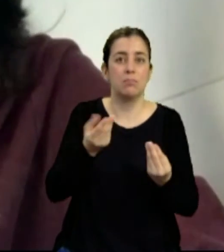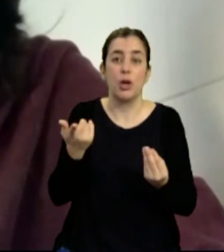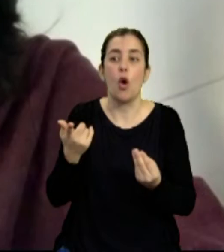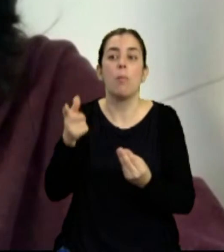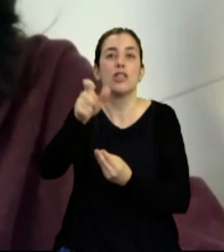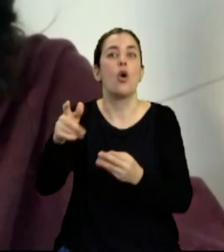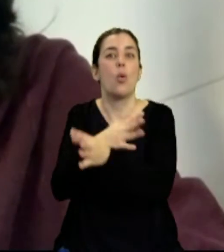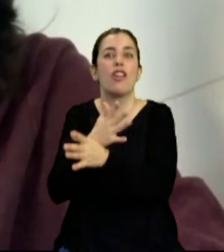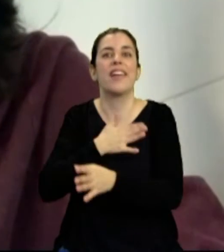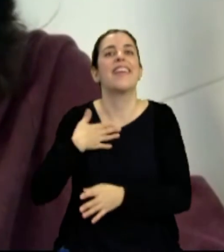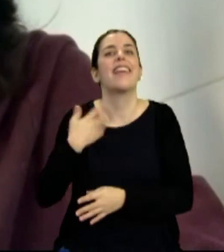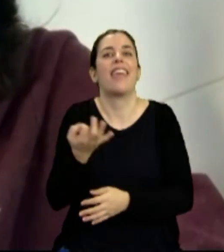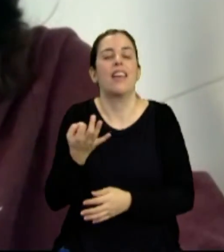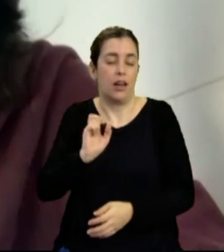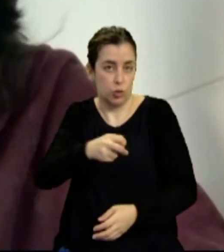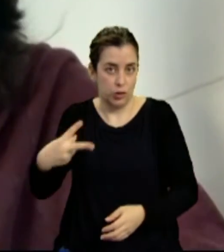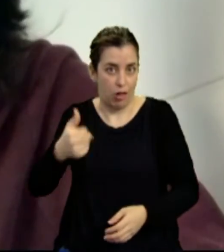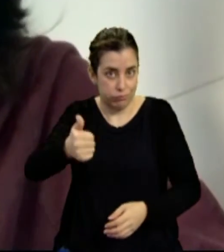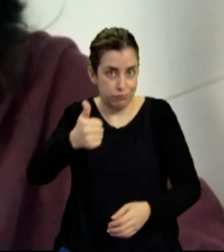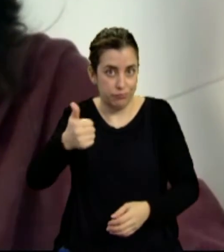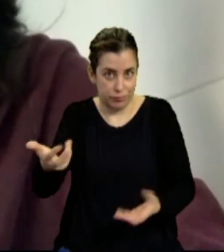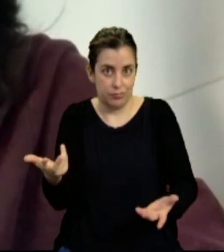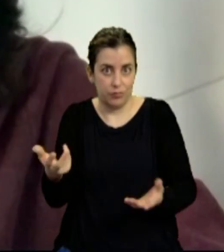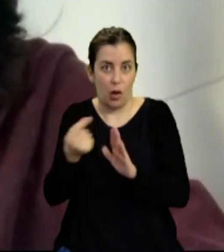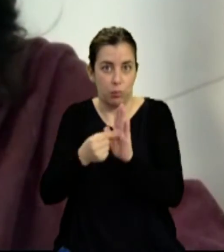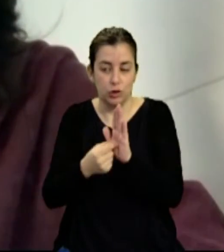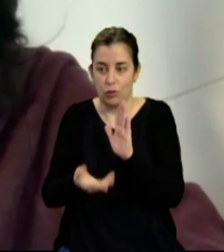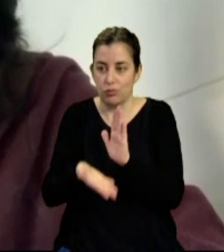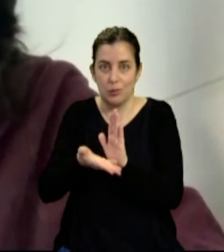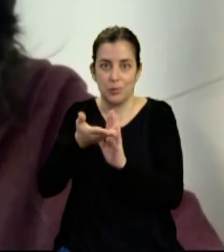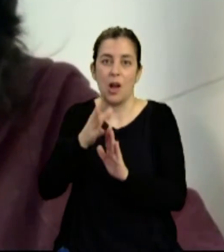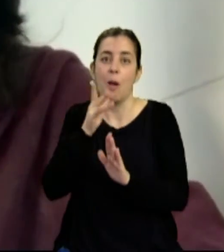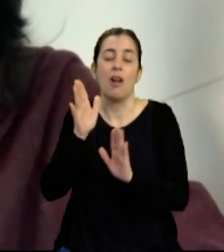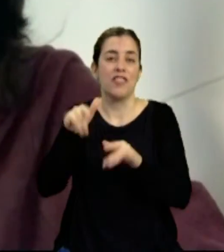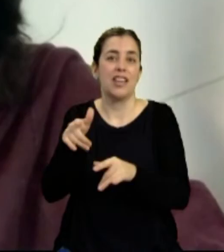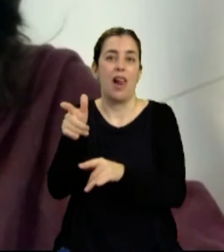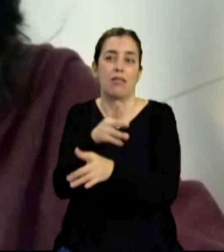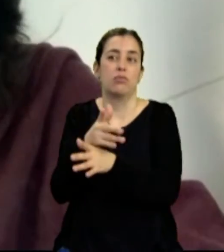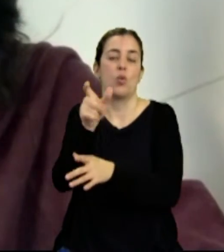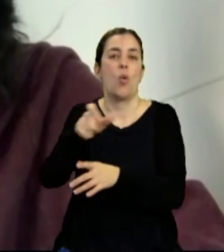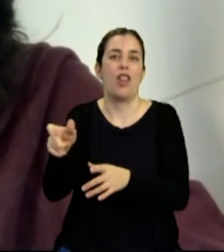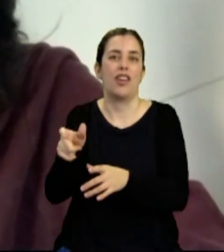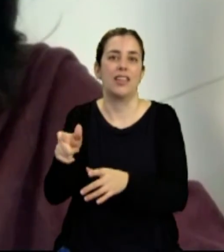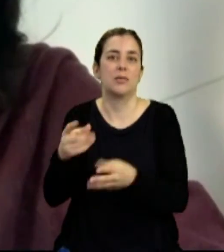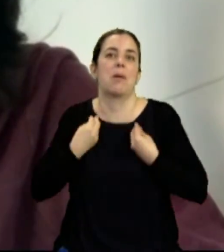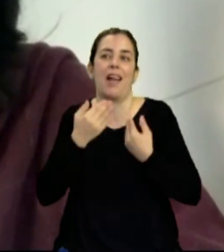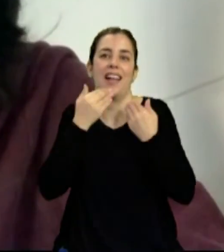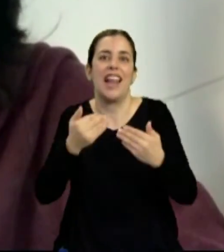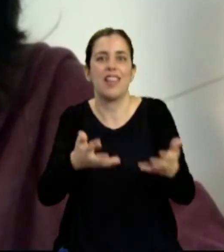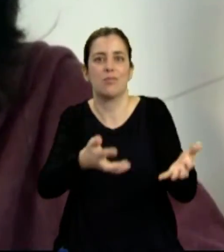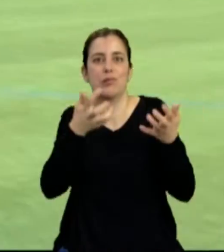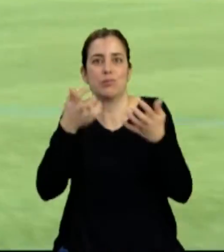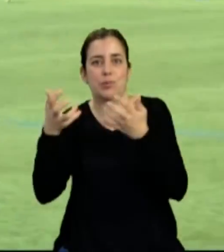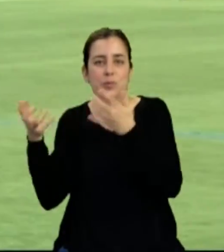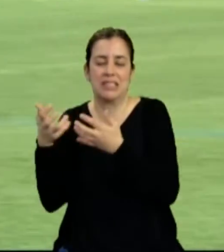ver es resultados, ¿no? Y quieren los puntos, todas las jugadoras viven de victorias y bueno, la verdad que por lo menos ya estarán un poquito